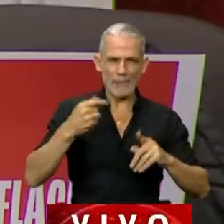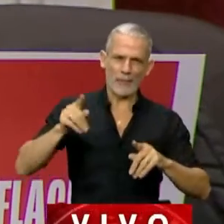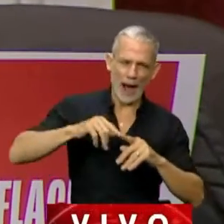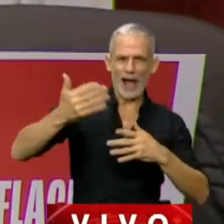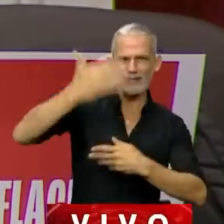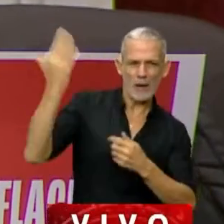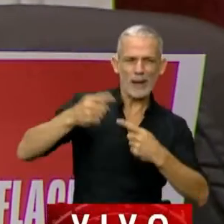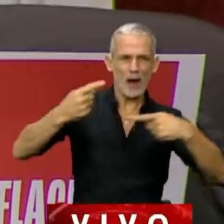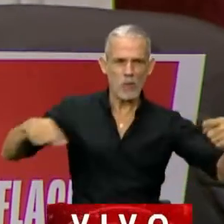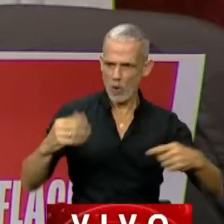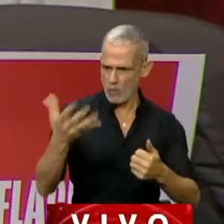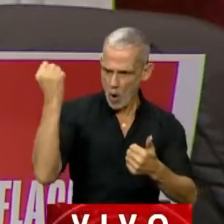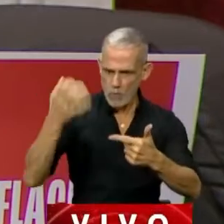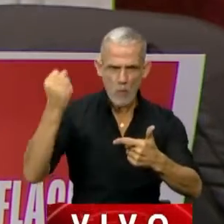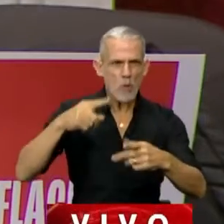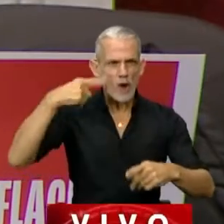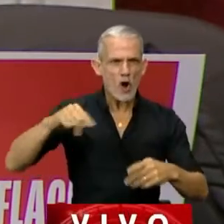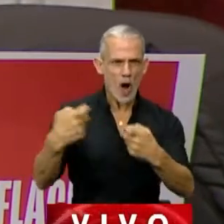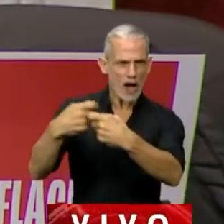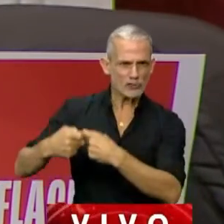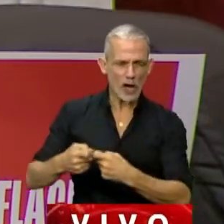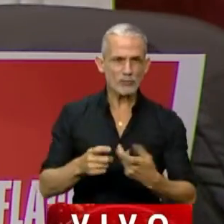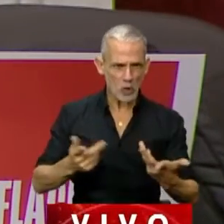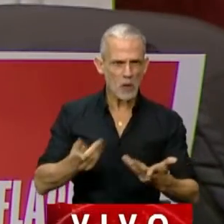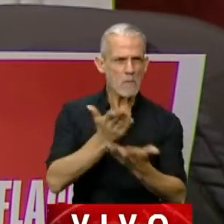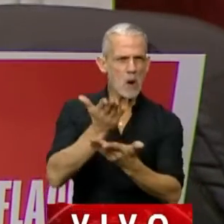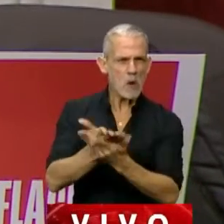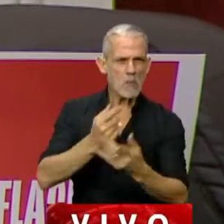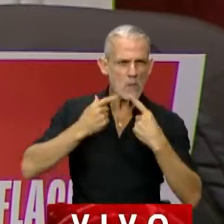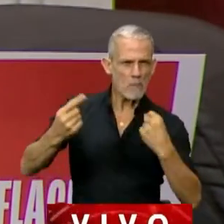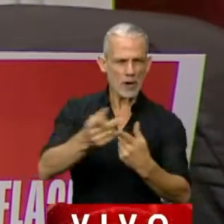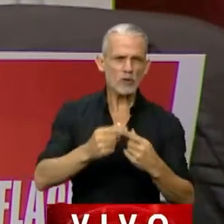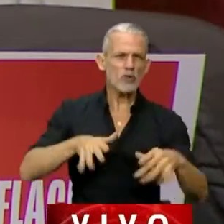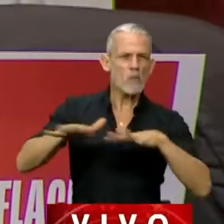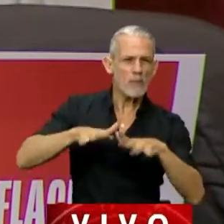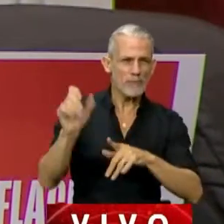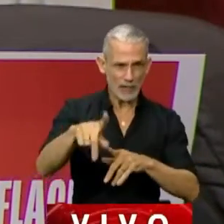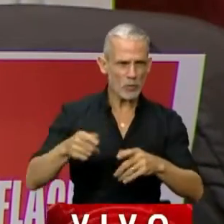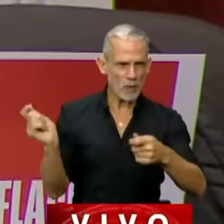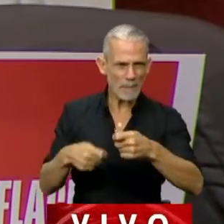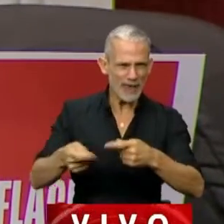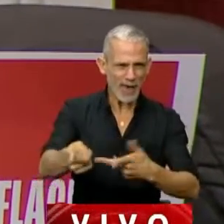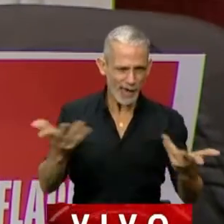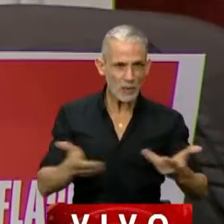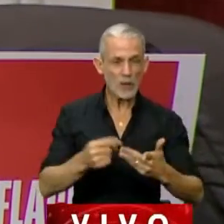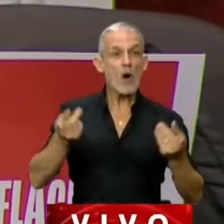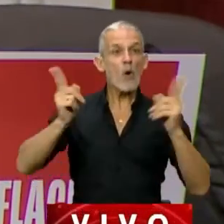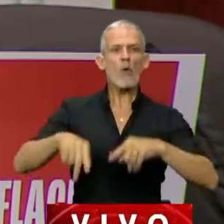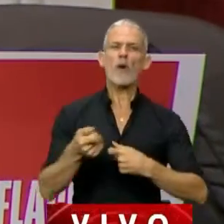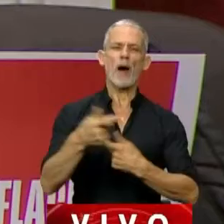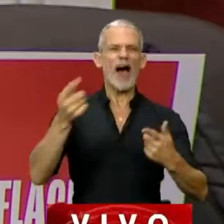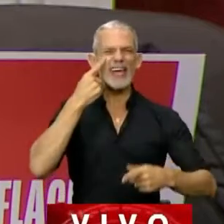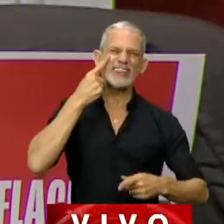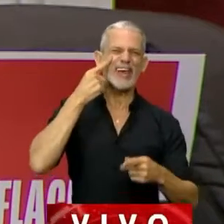sus asambleas y sus movilizaciones las organizaciones de la unidad piquetera y del movimiento piquetero independiente, que lo vuelvan a tener